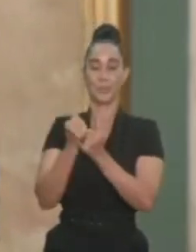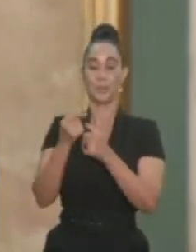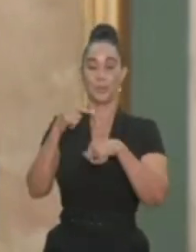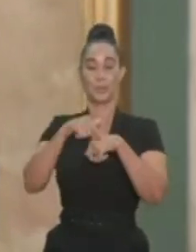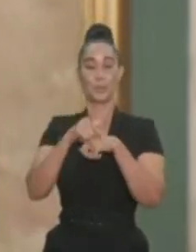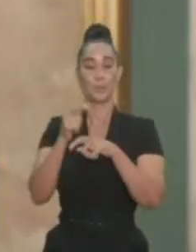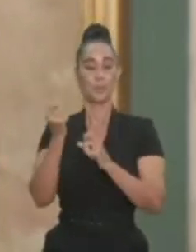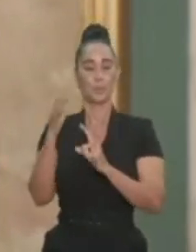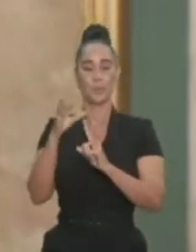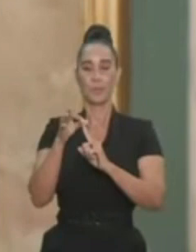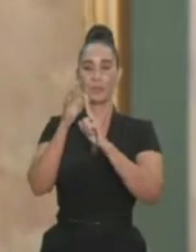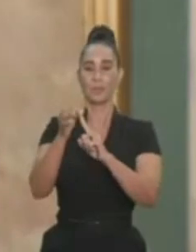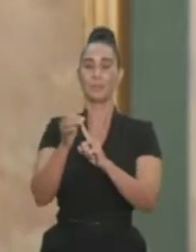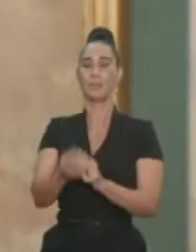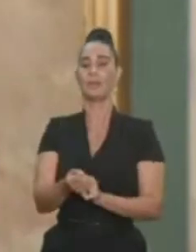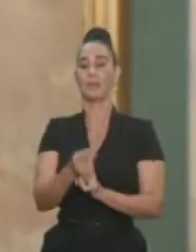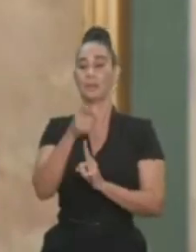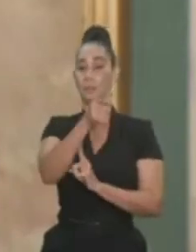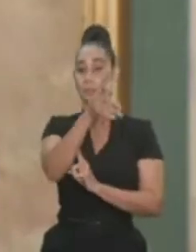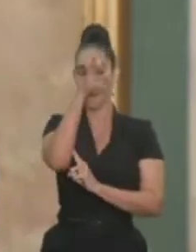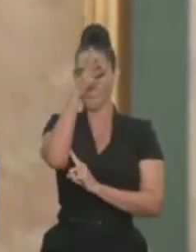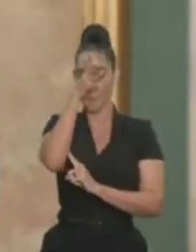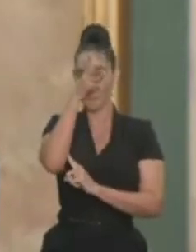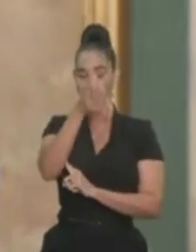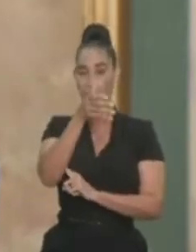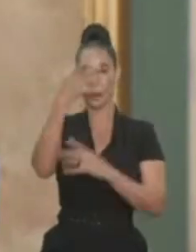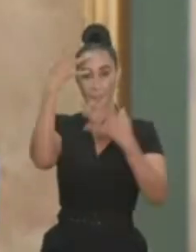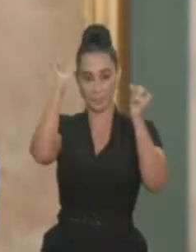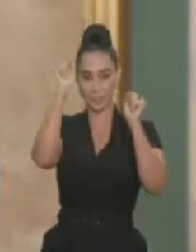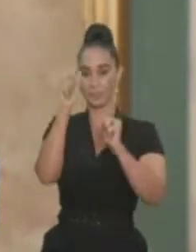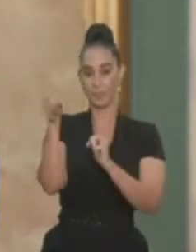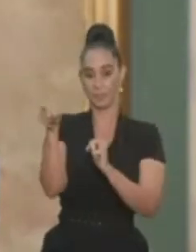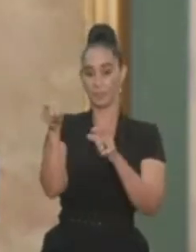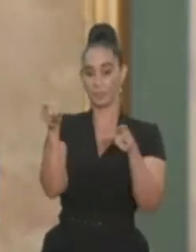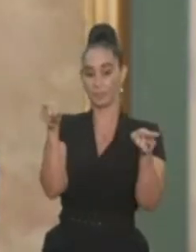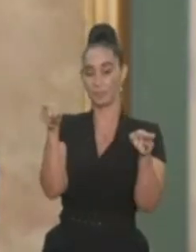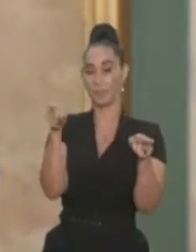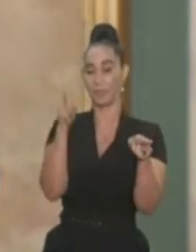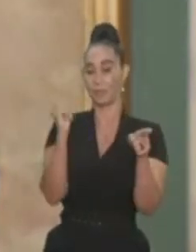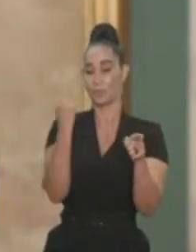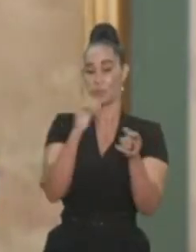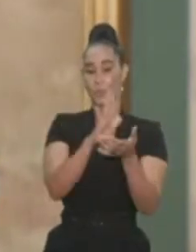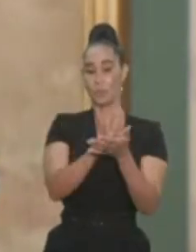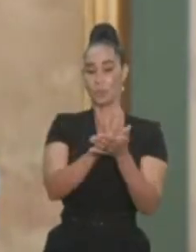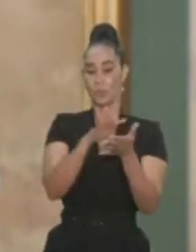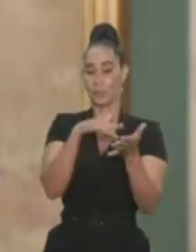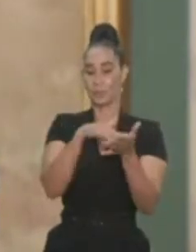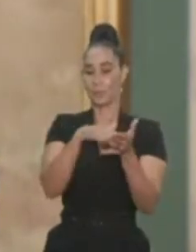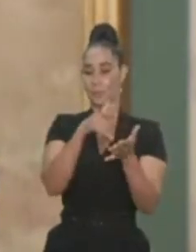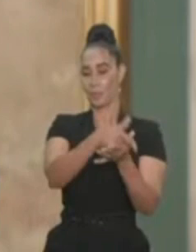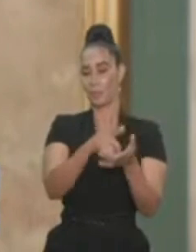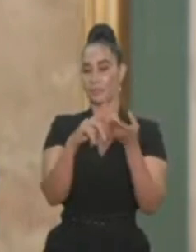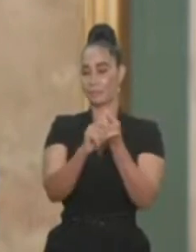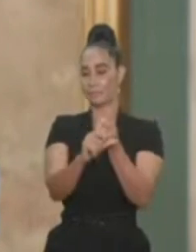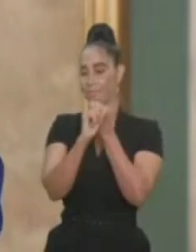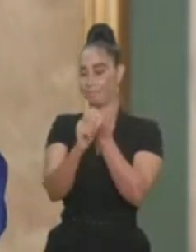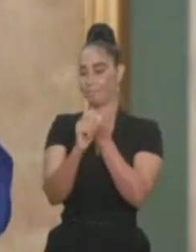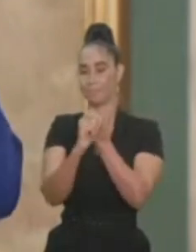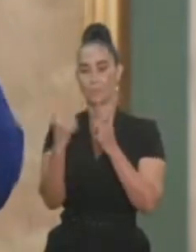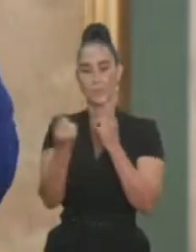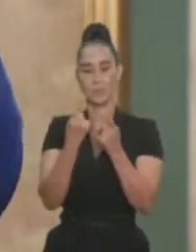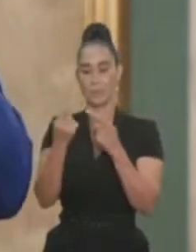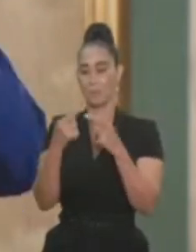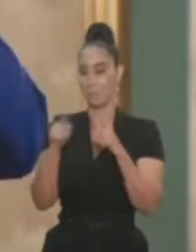durante 2 de esos años su padre fue presidente de la República, pero era un amigo como siempre, sin